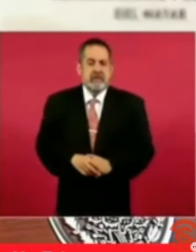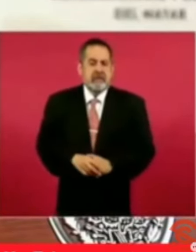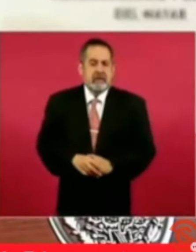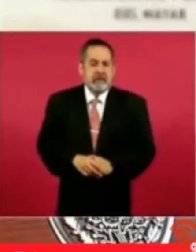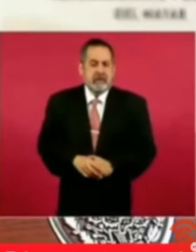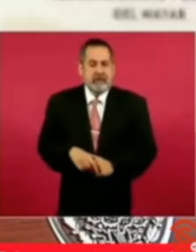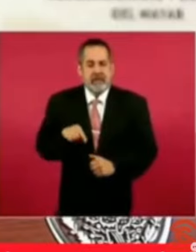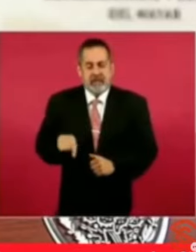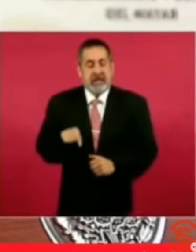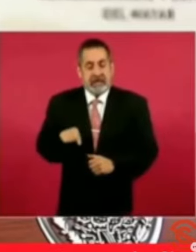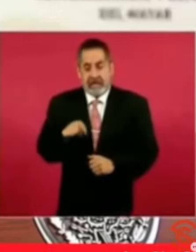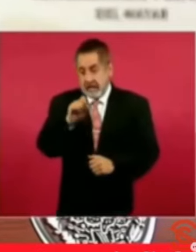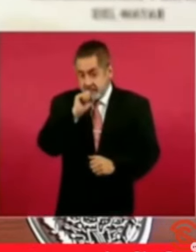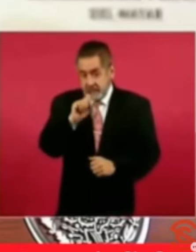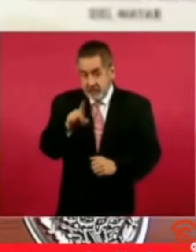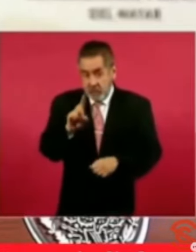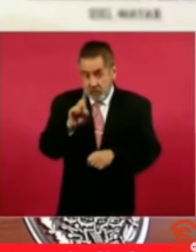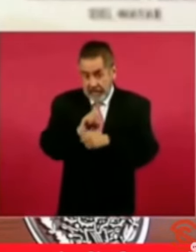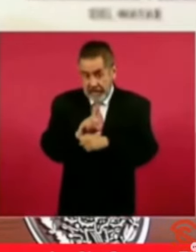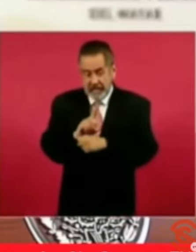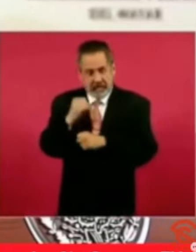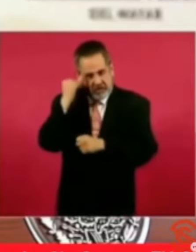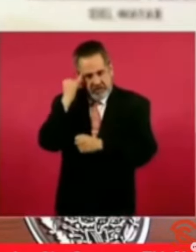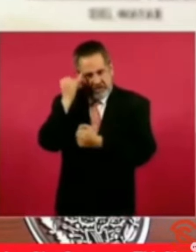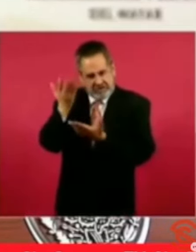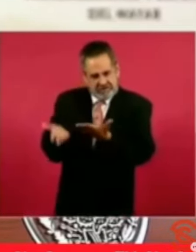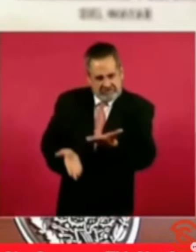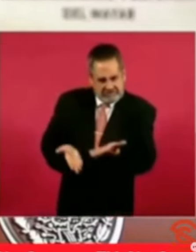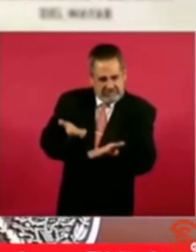1857. Y voy a presentar ese día